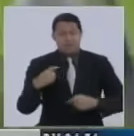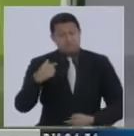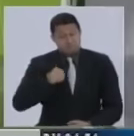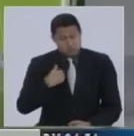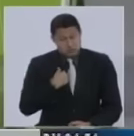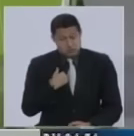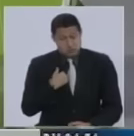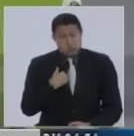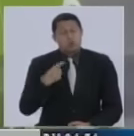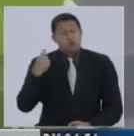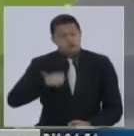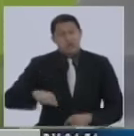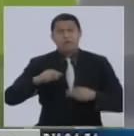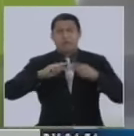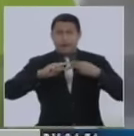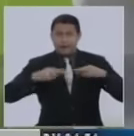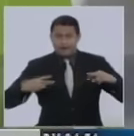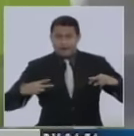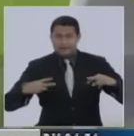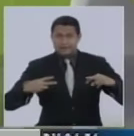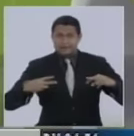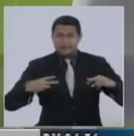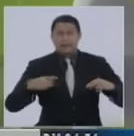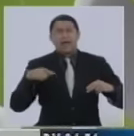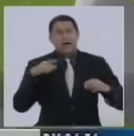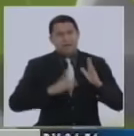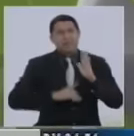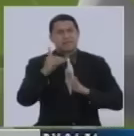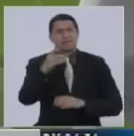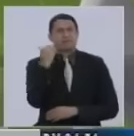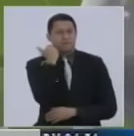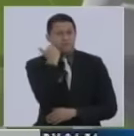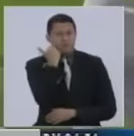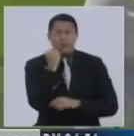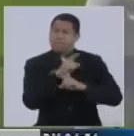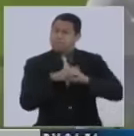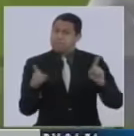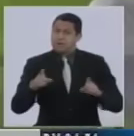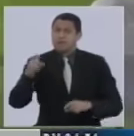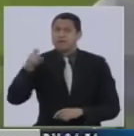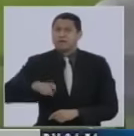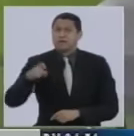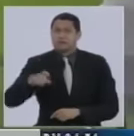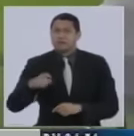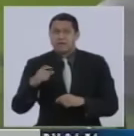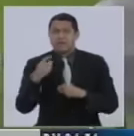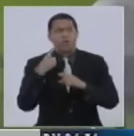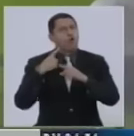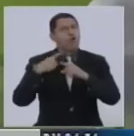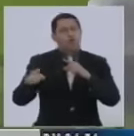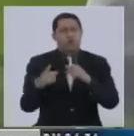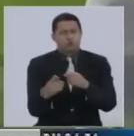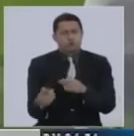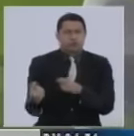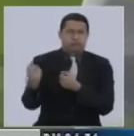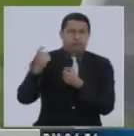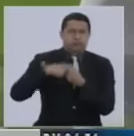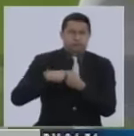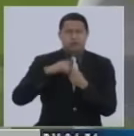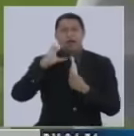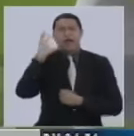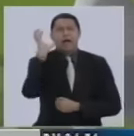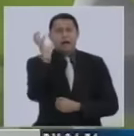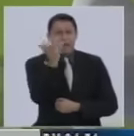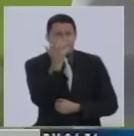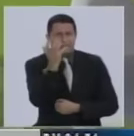tener una predisposición al individuo sus genes a desarrollar esta enfermedad pero necesitamos que haya un disparador algo en el ambiente